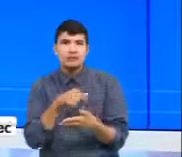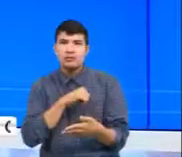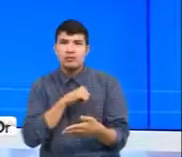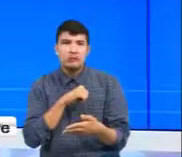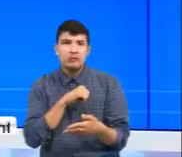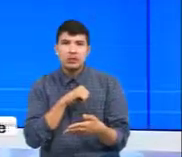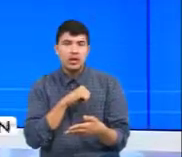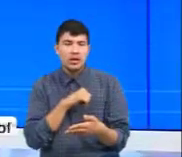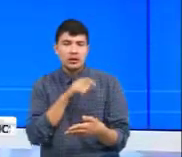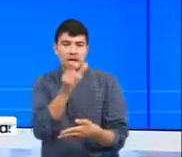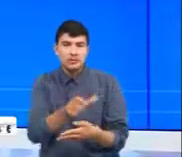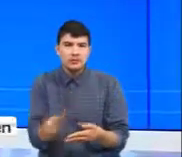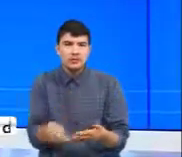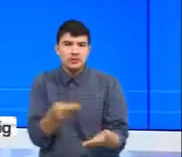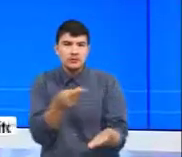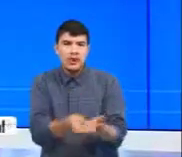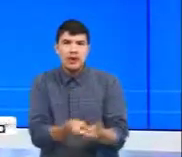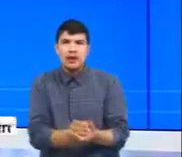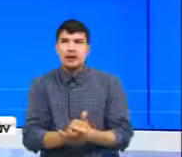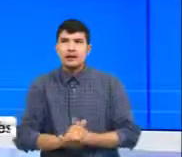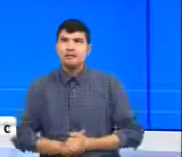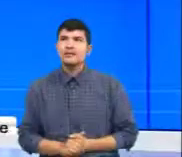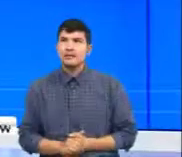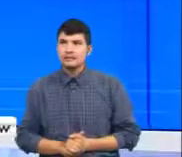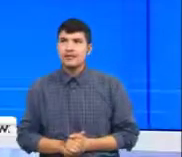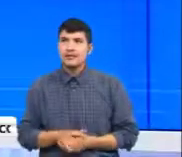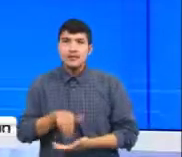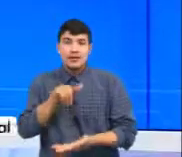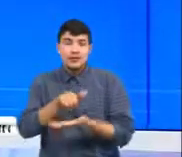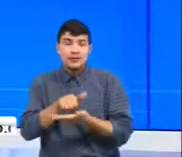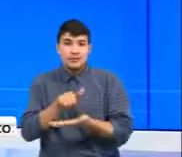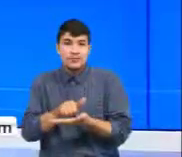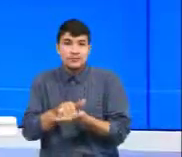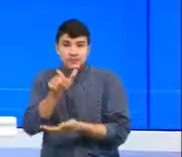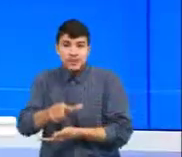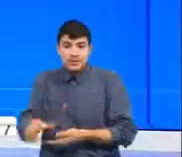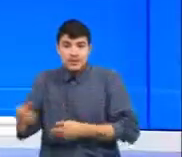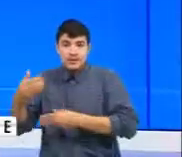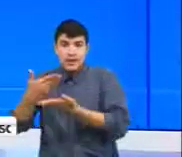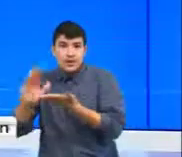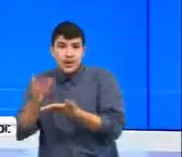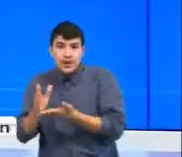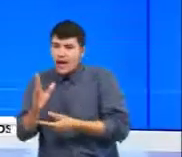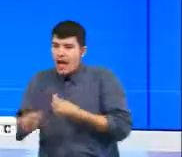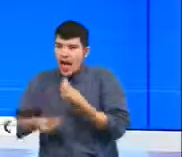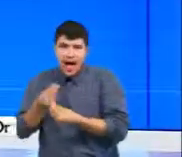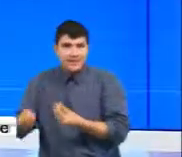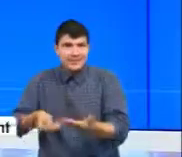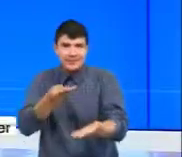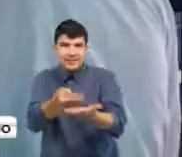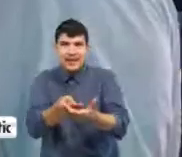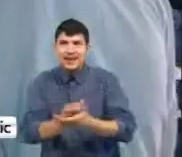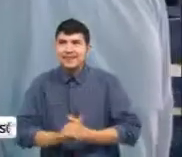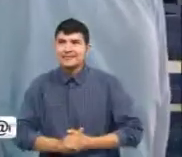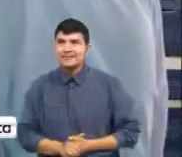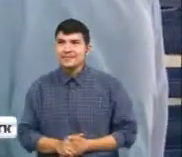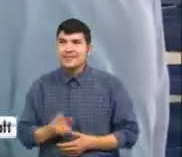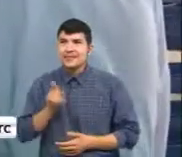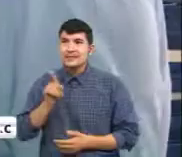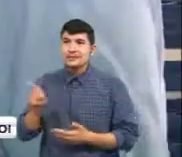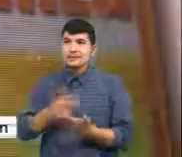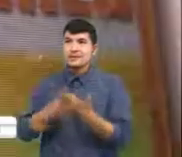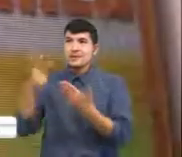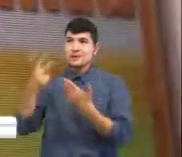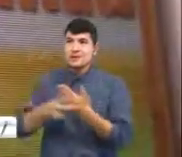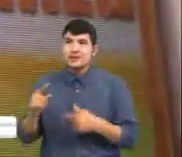una persona que cobre sus compras. Son los mismos empleados quienes realizan esta labor de forma honesta. Este proyecto pionero